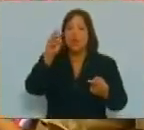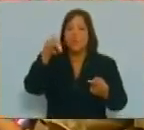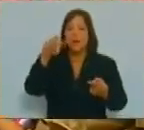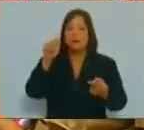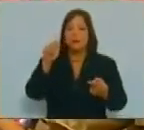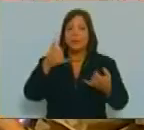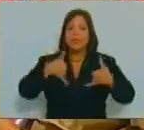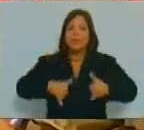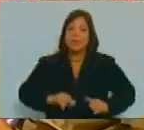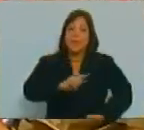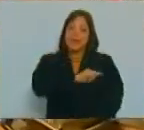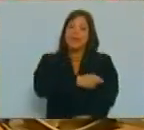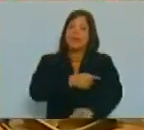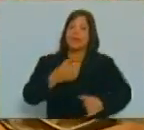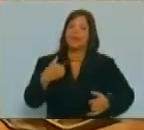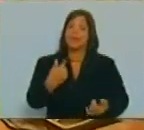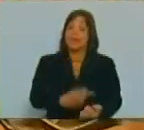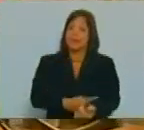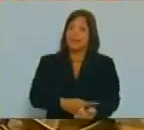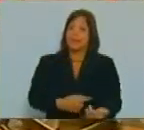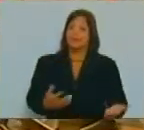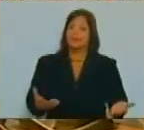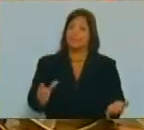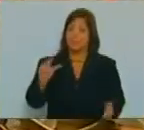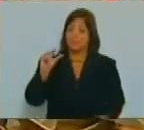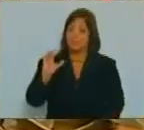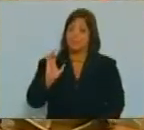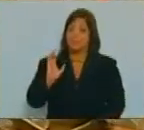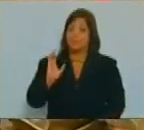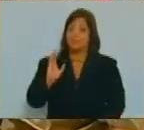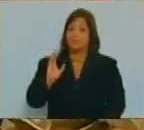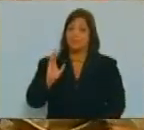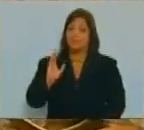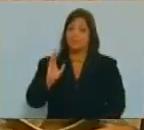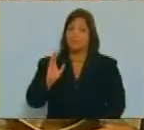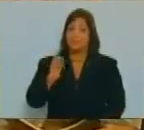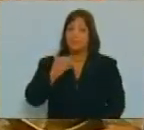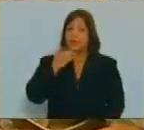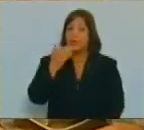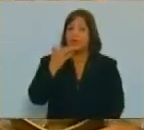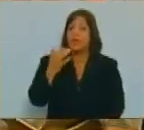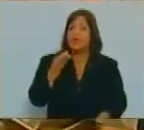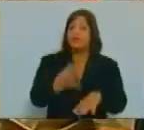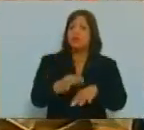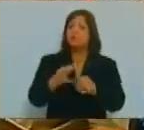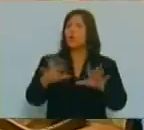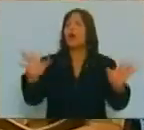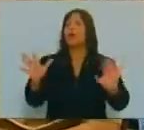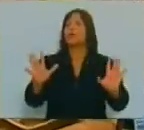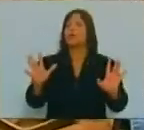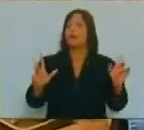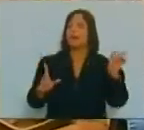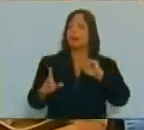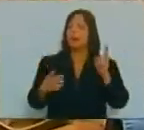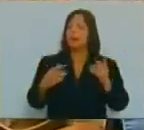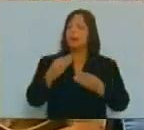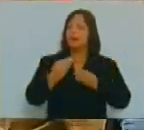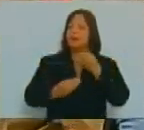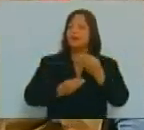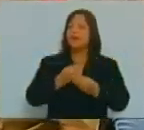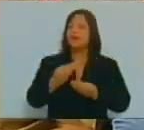la visita una niña y eso no fue casual que se generara